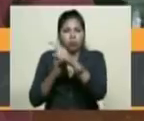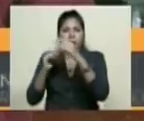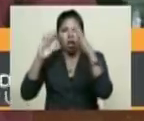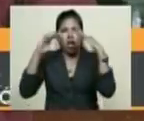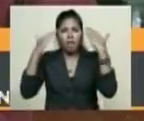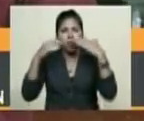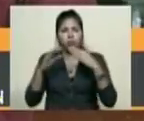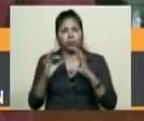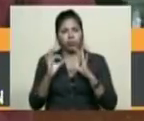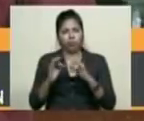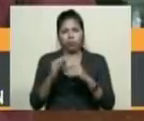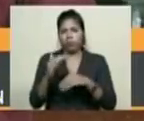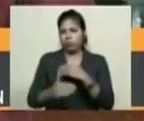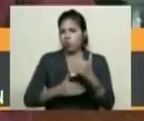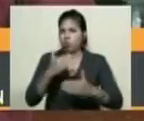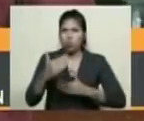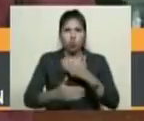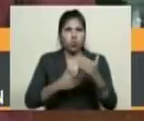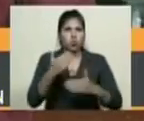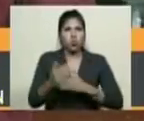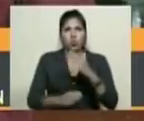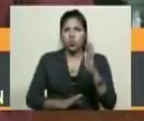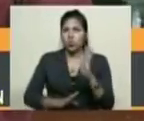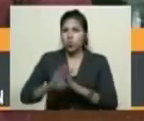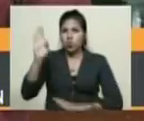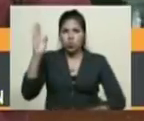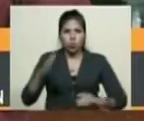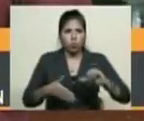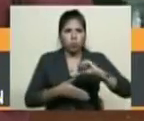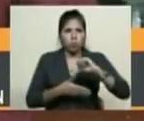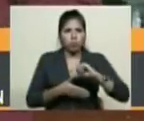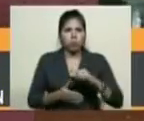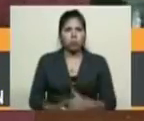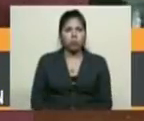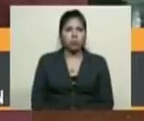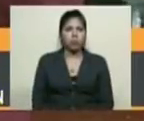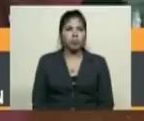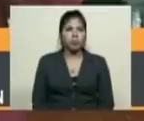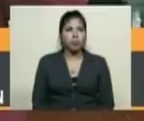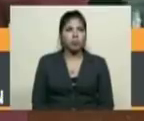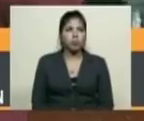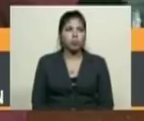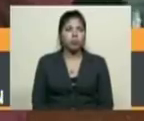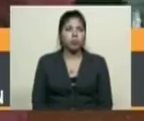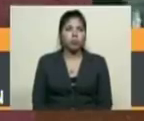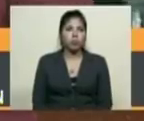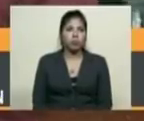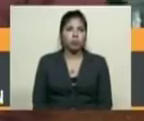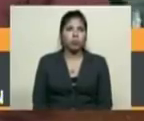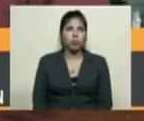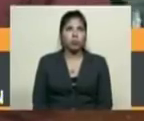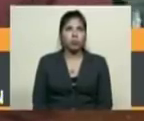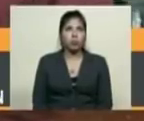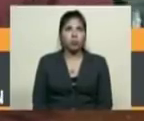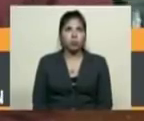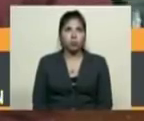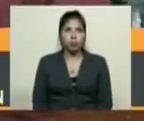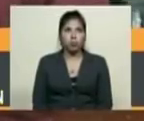Morales va a echar a andar contra vientos y mareas, va a echar a andar adelante nuestra UNASUR.